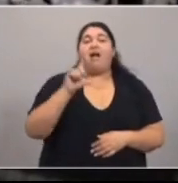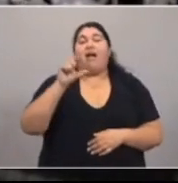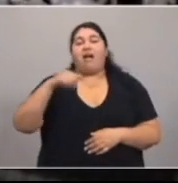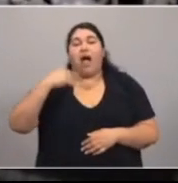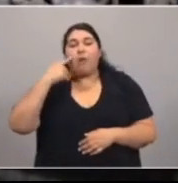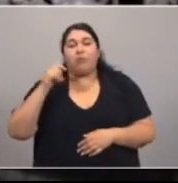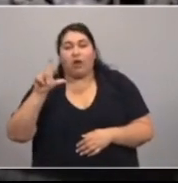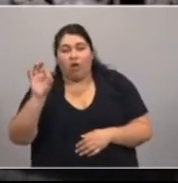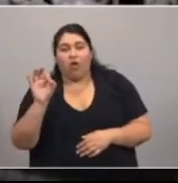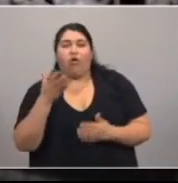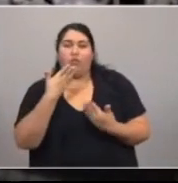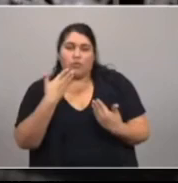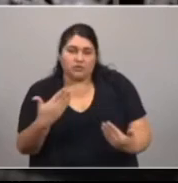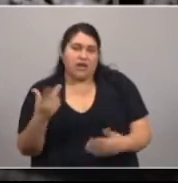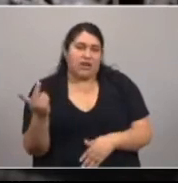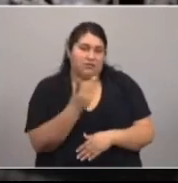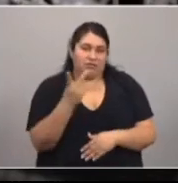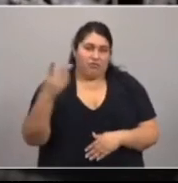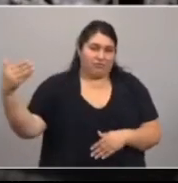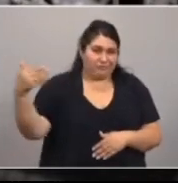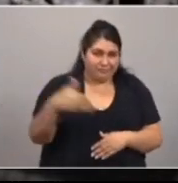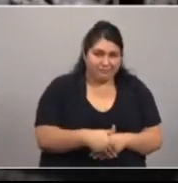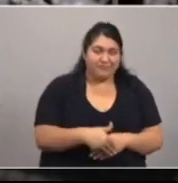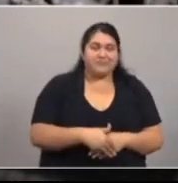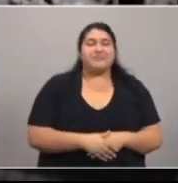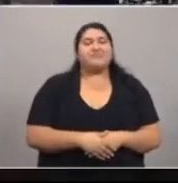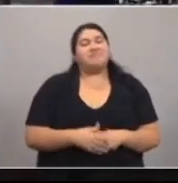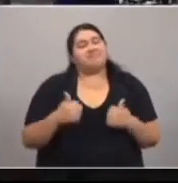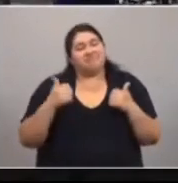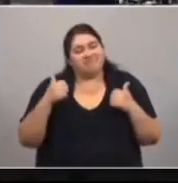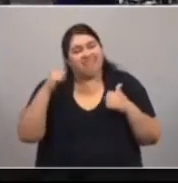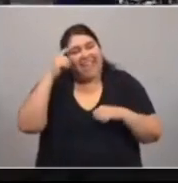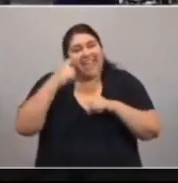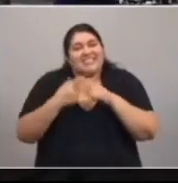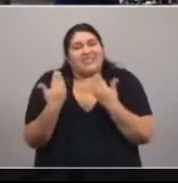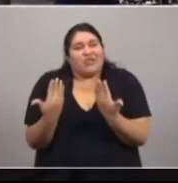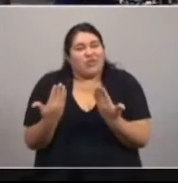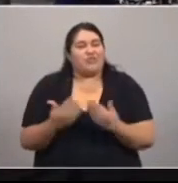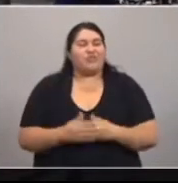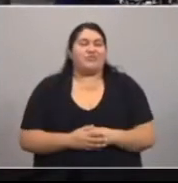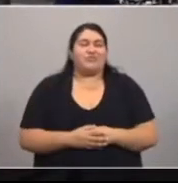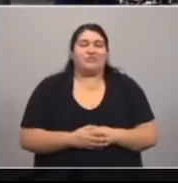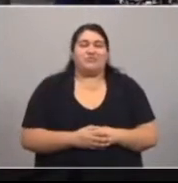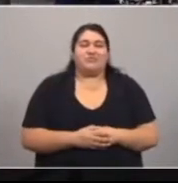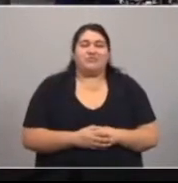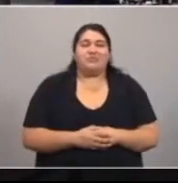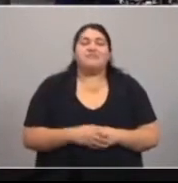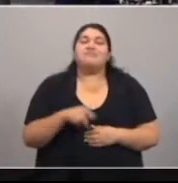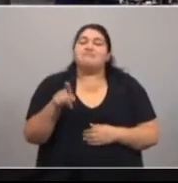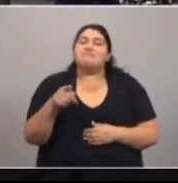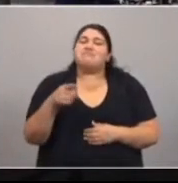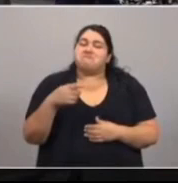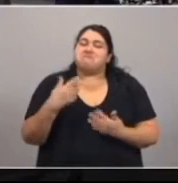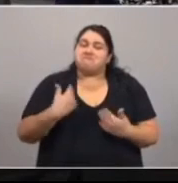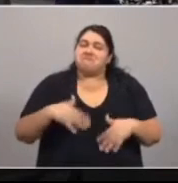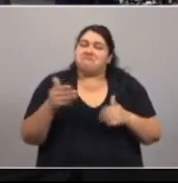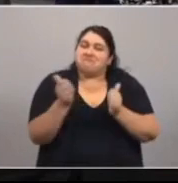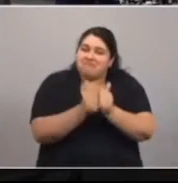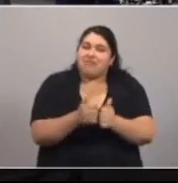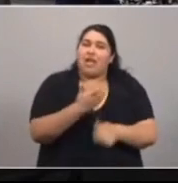y éxitos en lo que están emprendiendo hoy aquí en Florencio Varela. Van a estar acompañados por el Estado municipal y provincial, por supuesto.